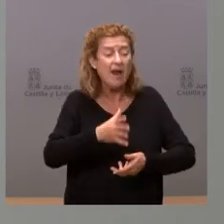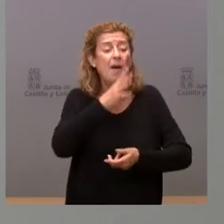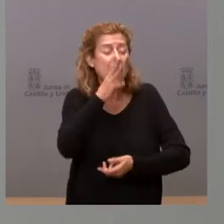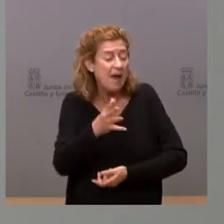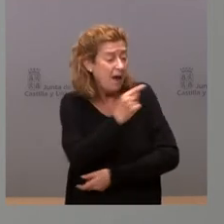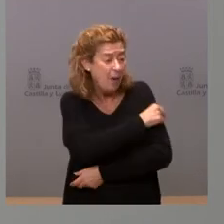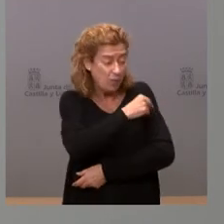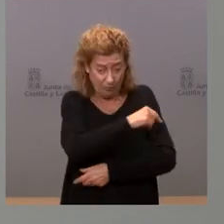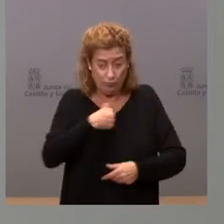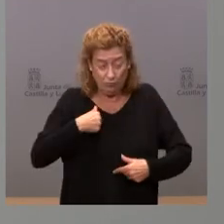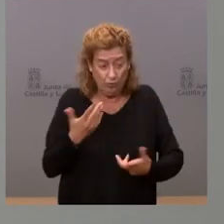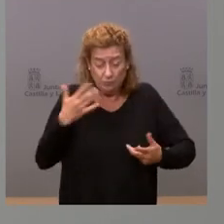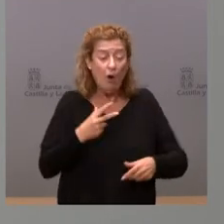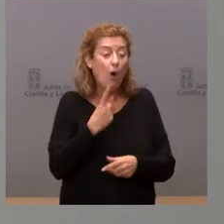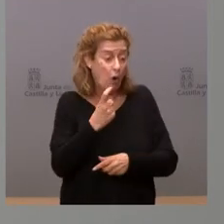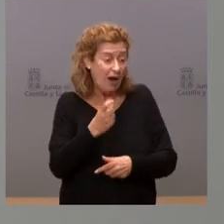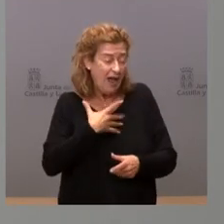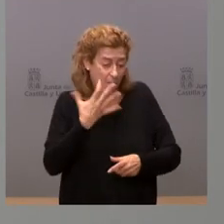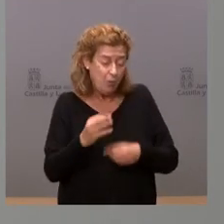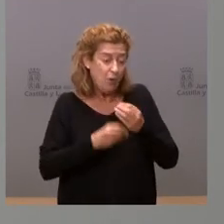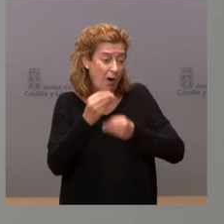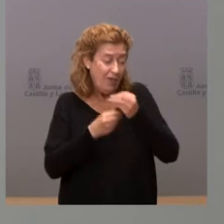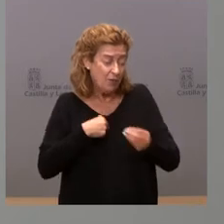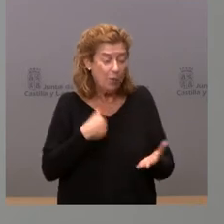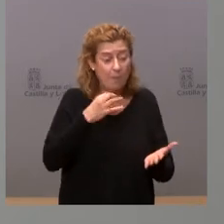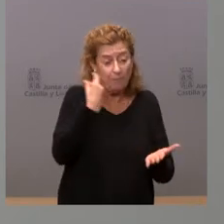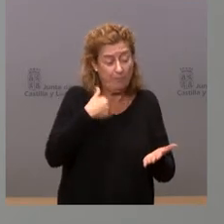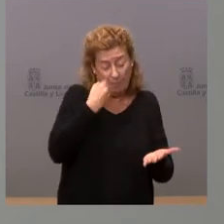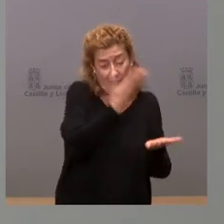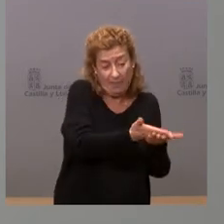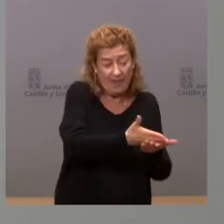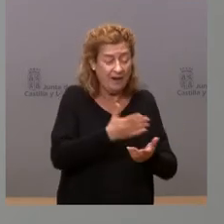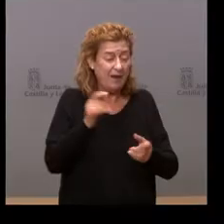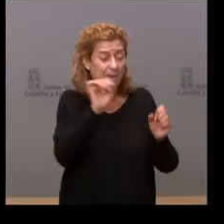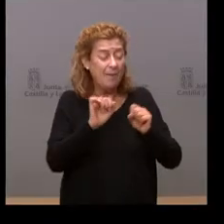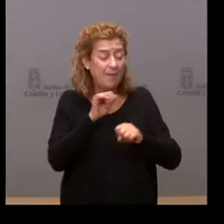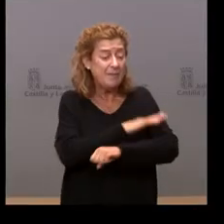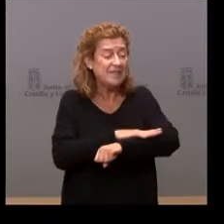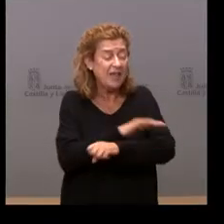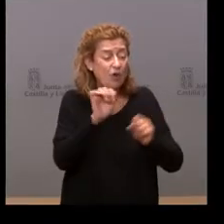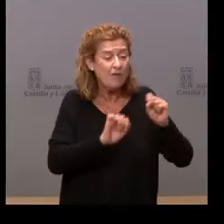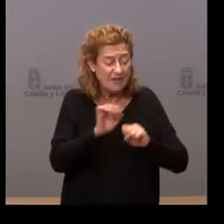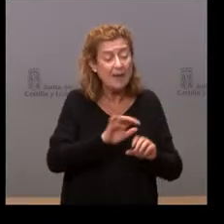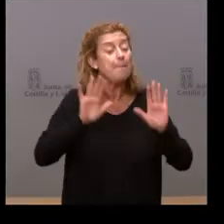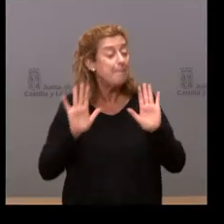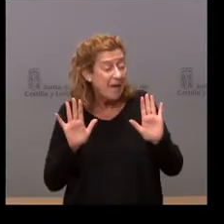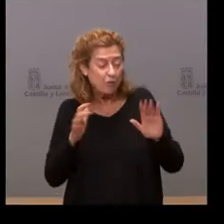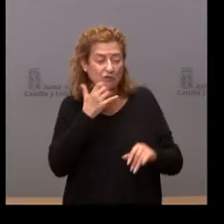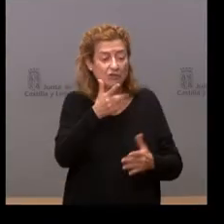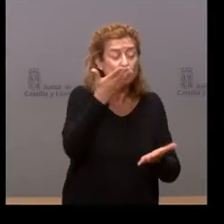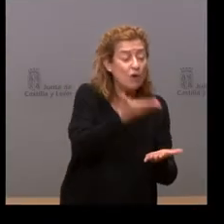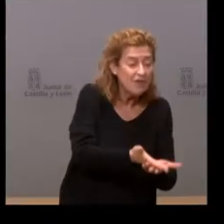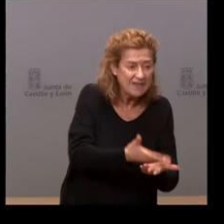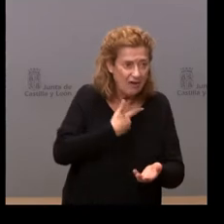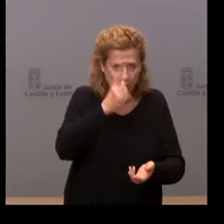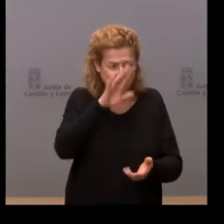una idea que a lo mejor se puede presentar en los próximos lo solicitado se administra al ministerio defensa pero si lo solicitan no sé hasta qué punto eso